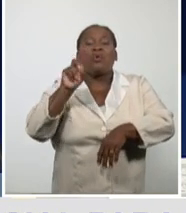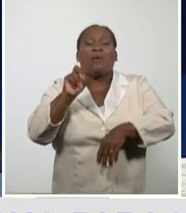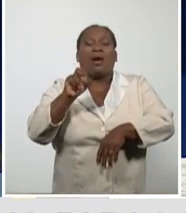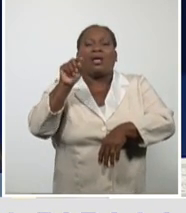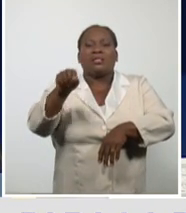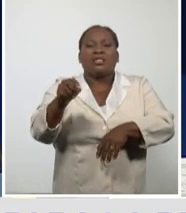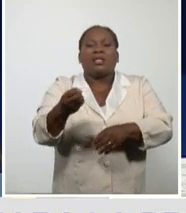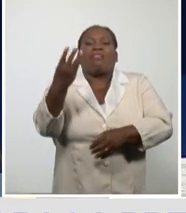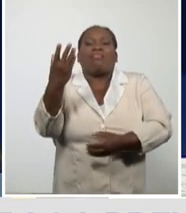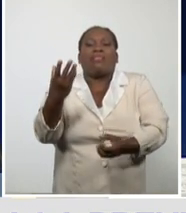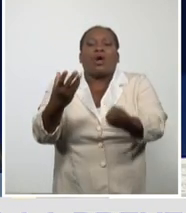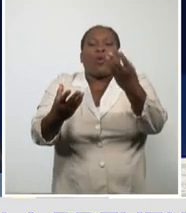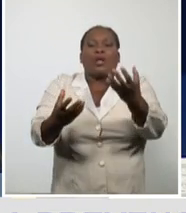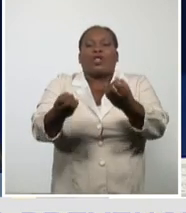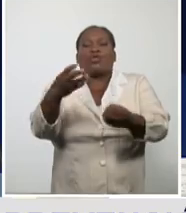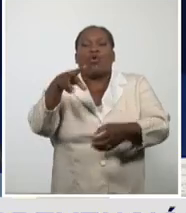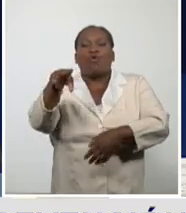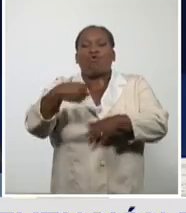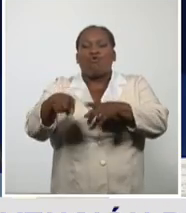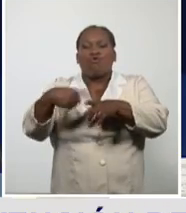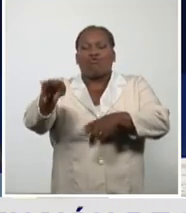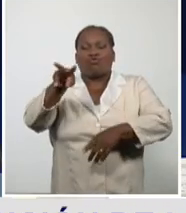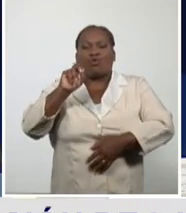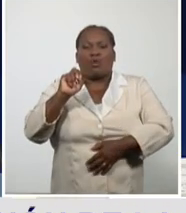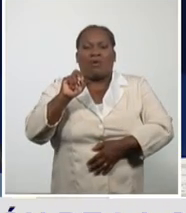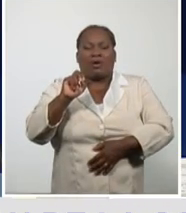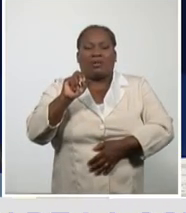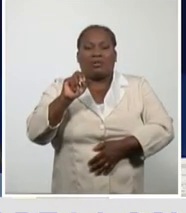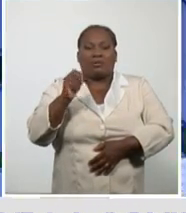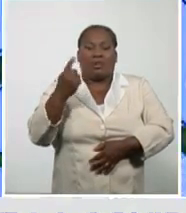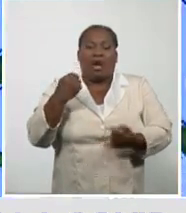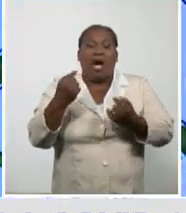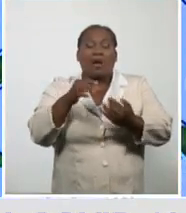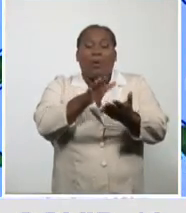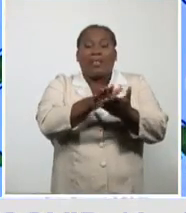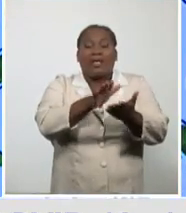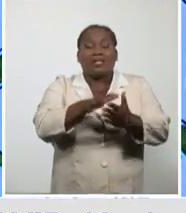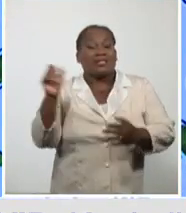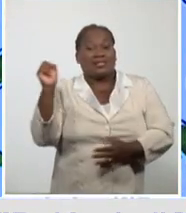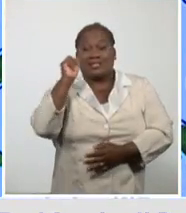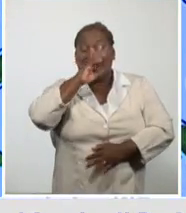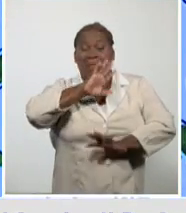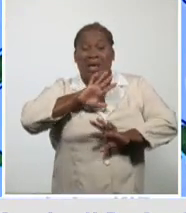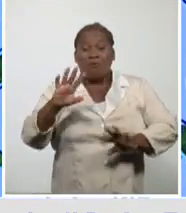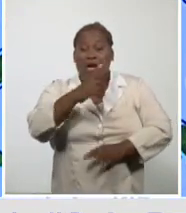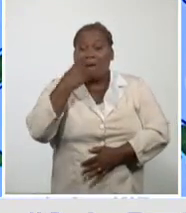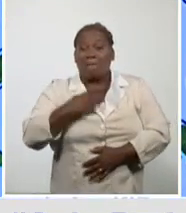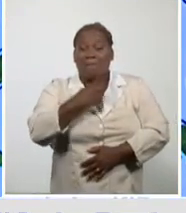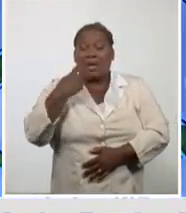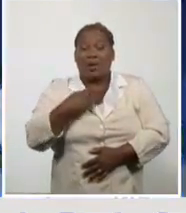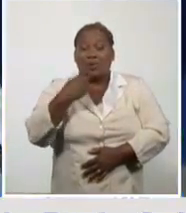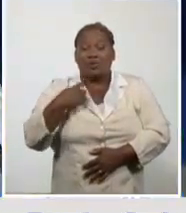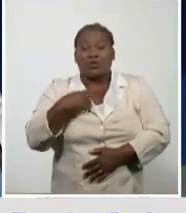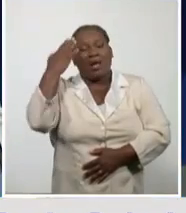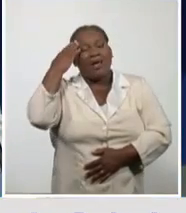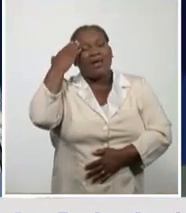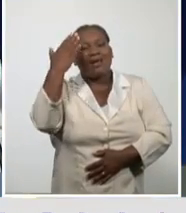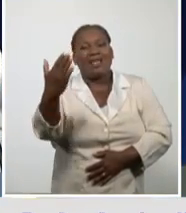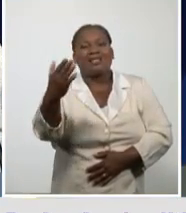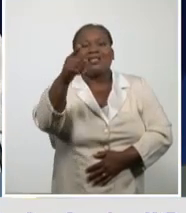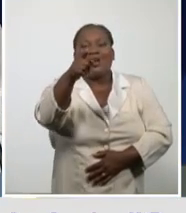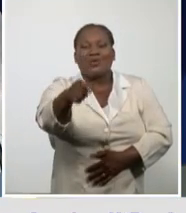diferentes aspectos relacionados con la misma. No sé si queda algo. Terminamos así la ronda de preguntas, doctor. Bueno, muchas gracias a ustedes,